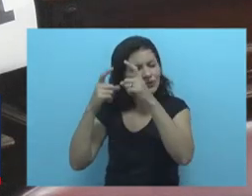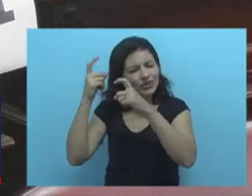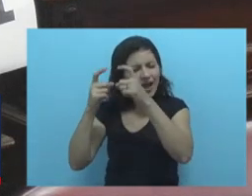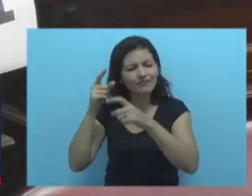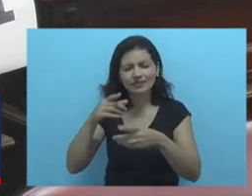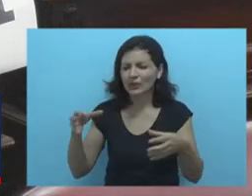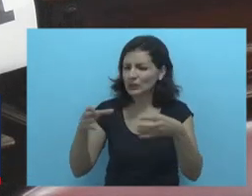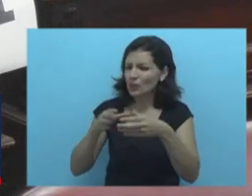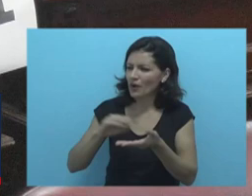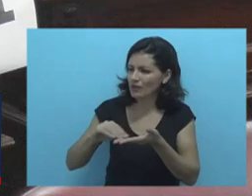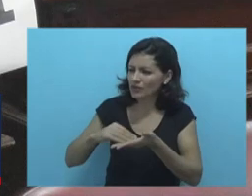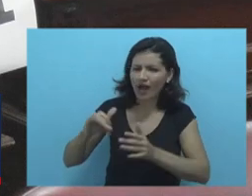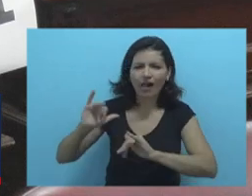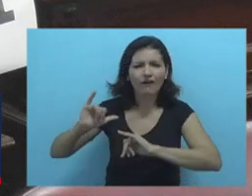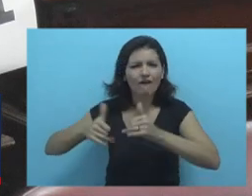esta cámara